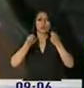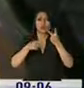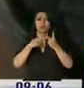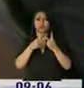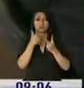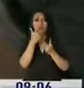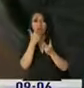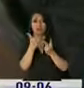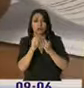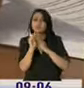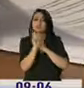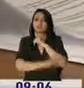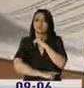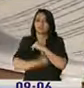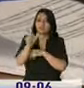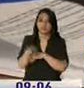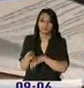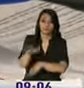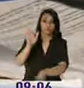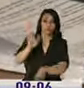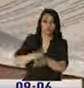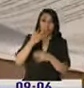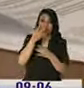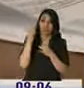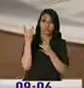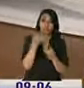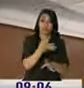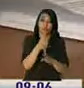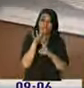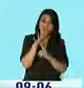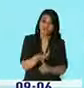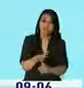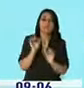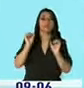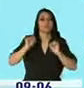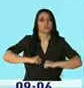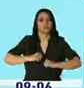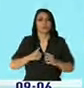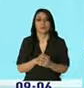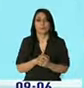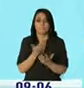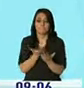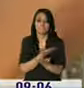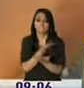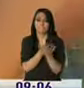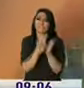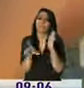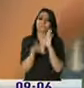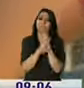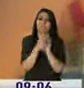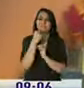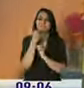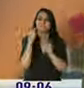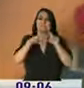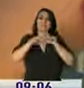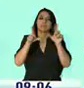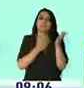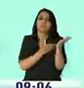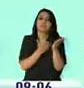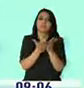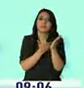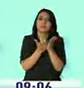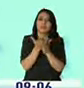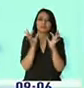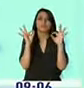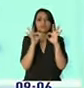multas en caso de comprobarse un hecho de odio o discriminación. En el proyecto de ley se obliga a las proveedoras de servicios de redes